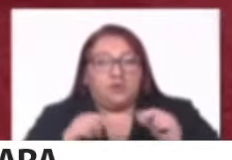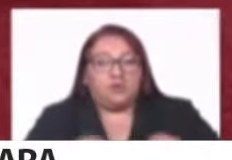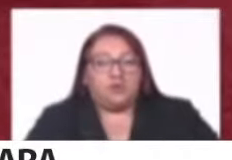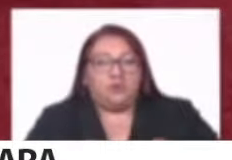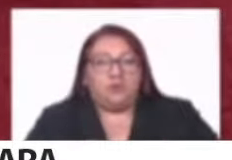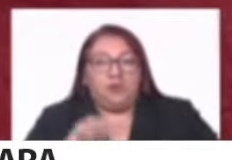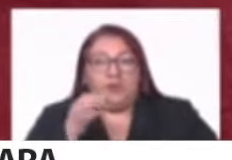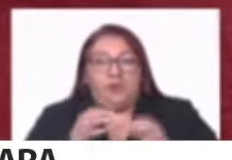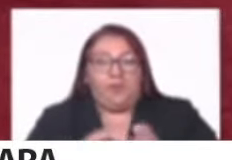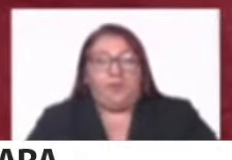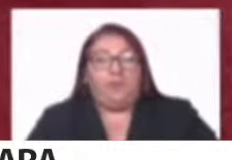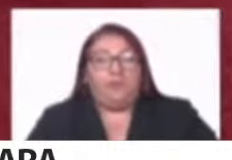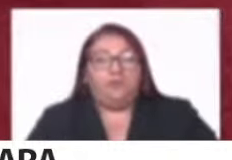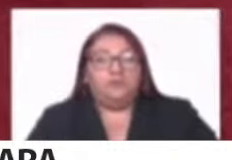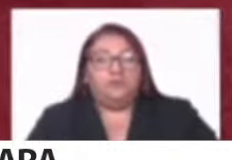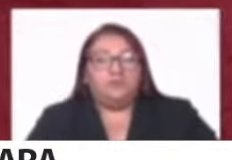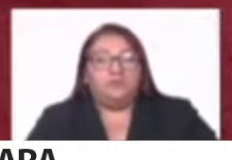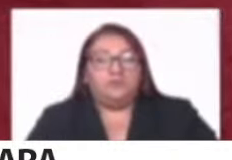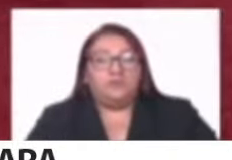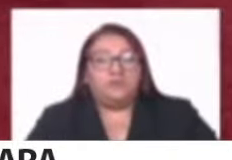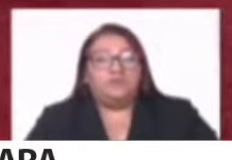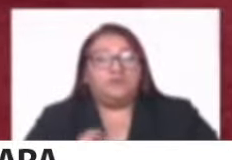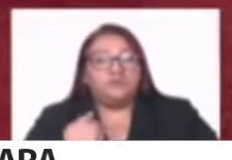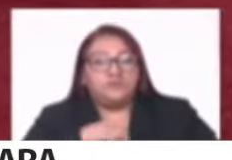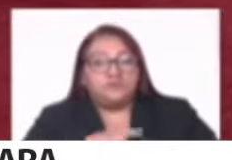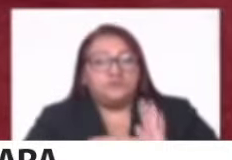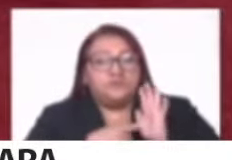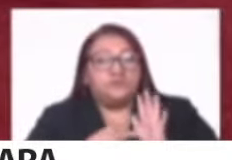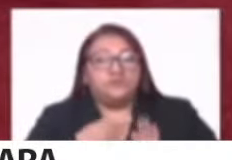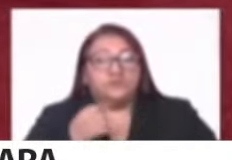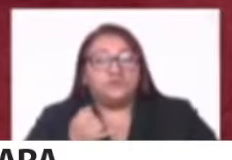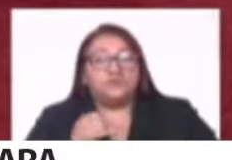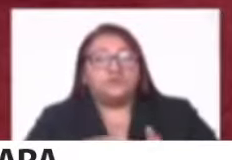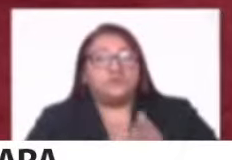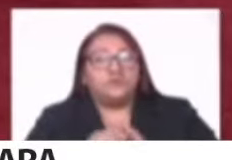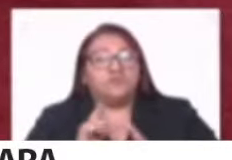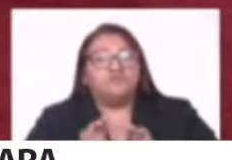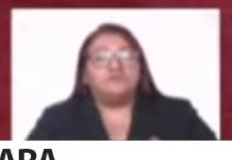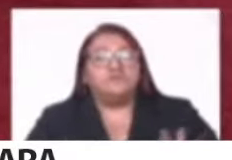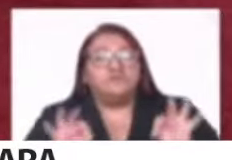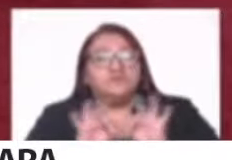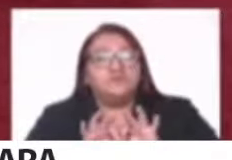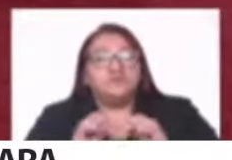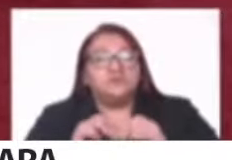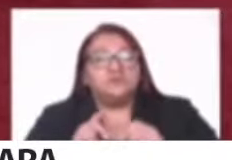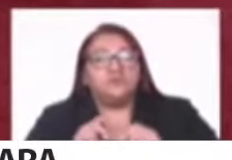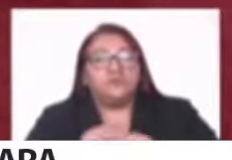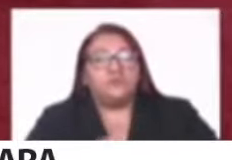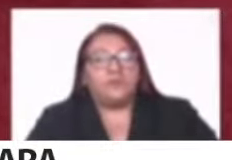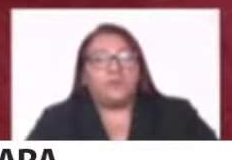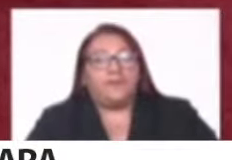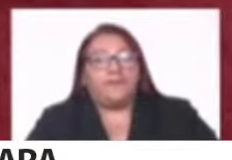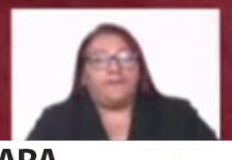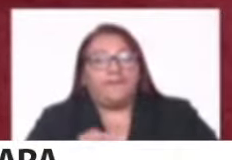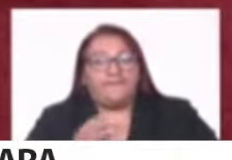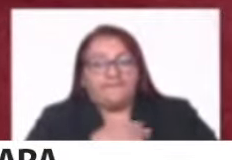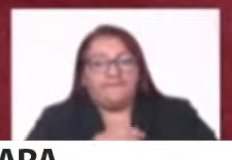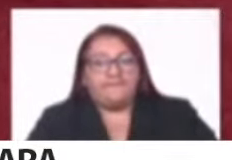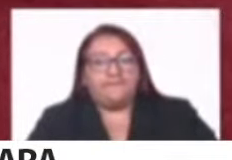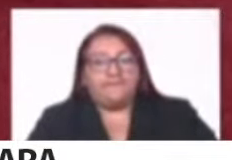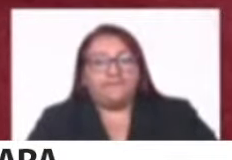el presupuesto que venimos a presentar y son las prioridades, como lo mencioné al